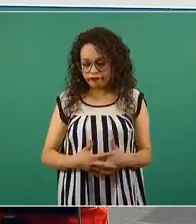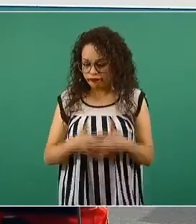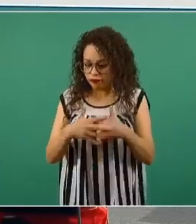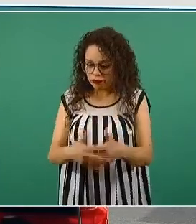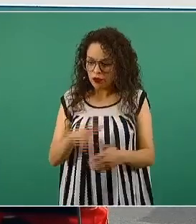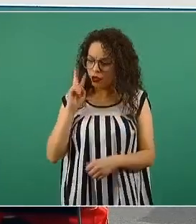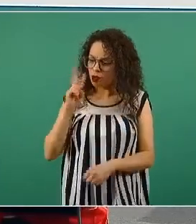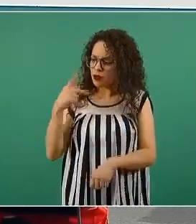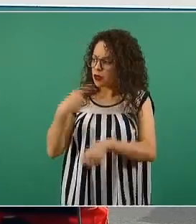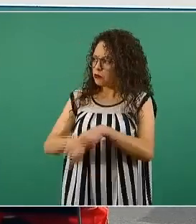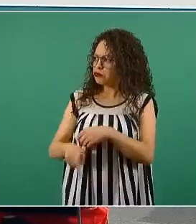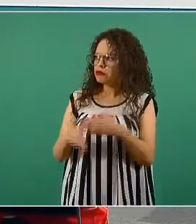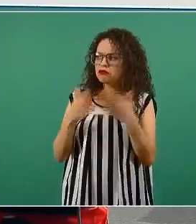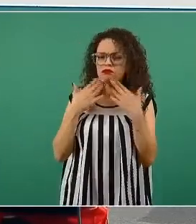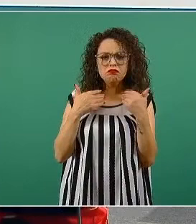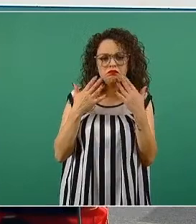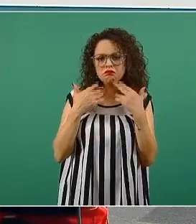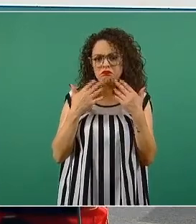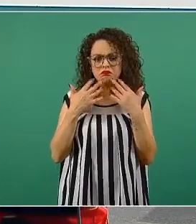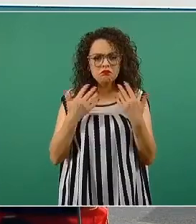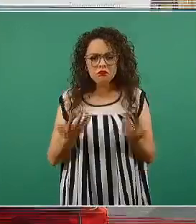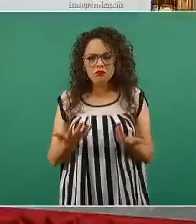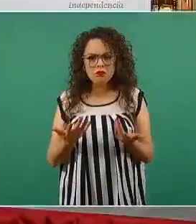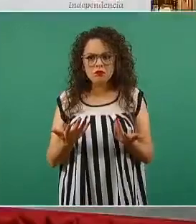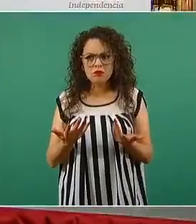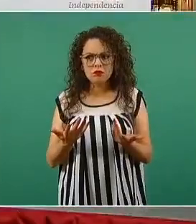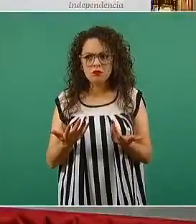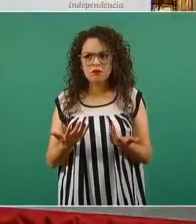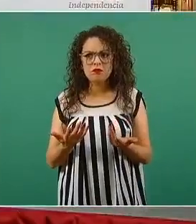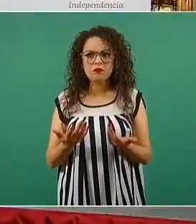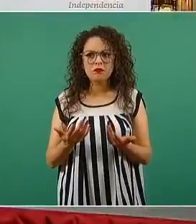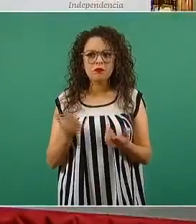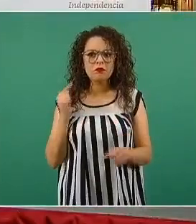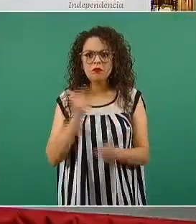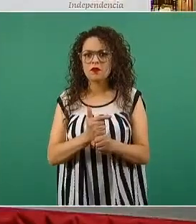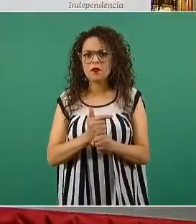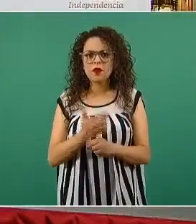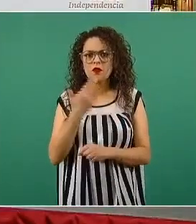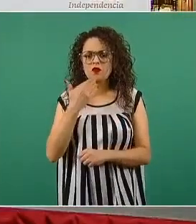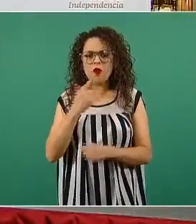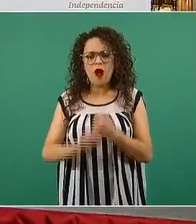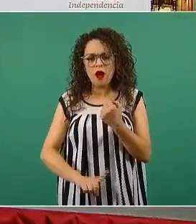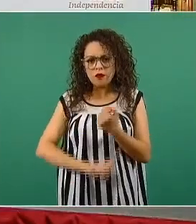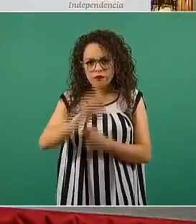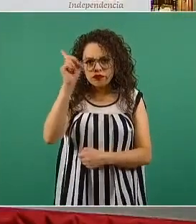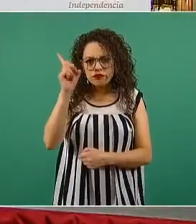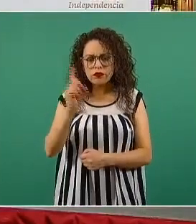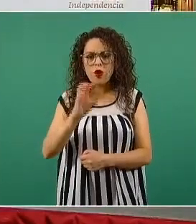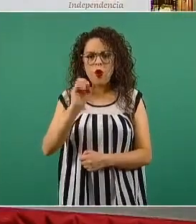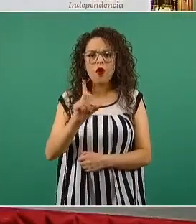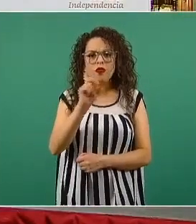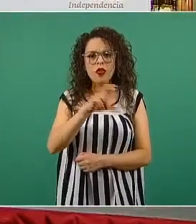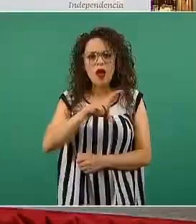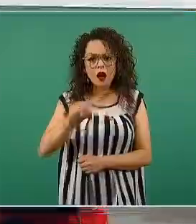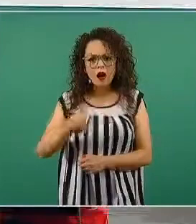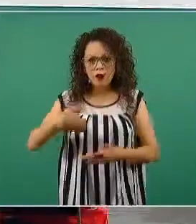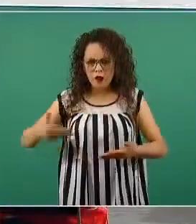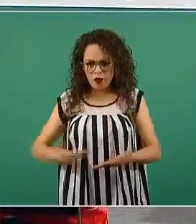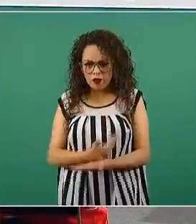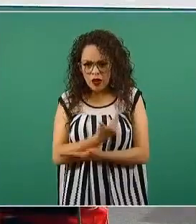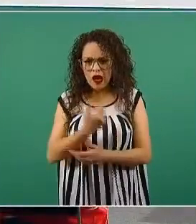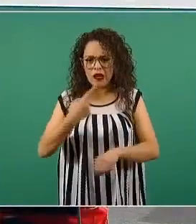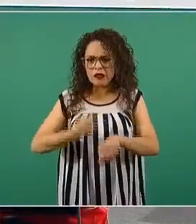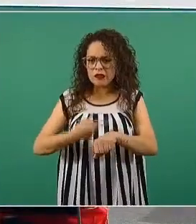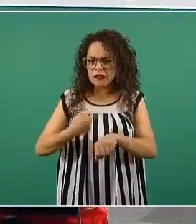riesgo en esos animales. O sea, en la parte preclínica no se vio ningún riesgo, ninguna malformación, nada. La siguiente, por